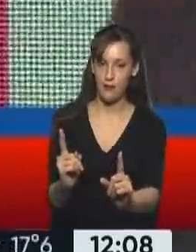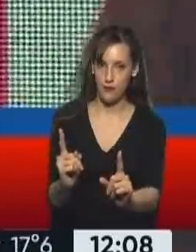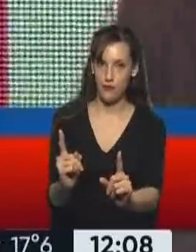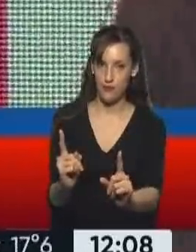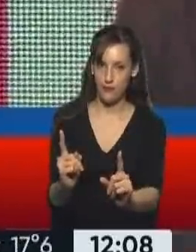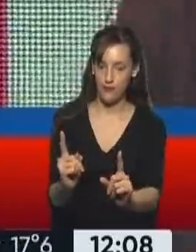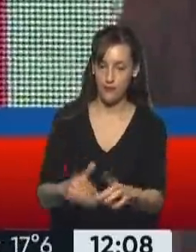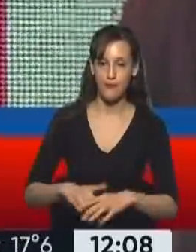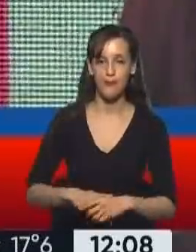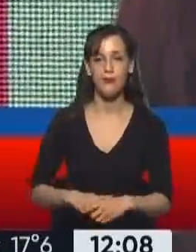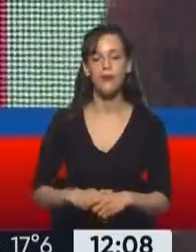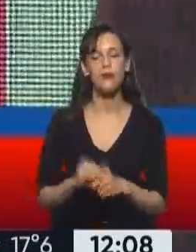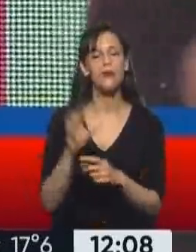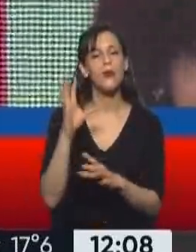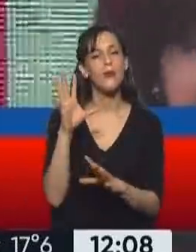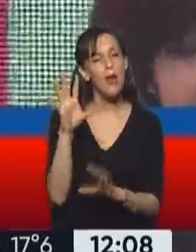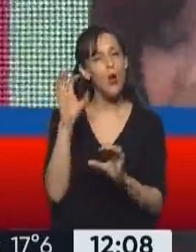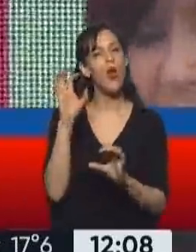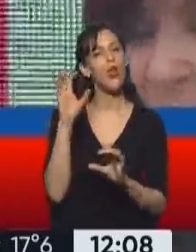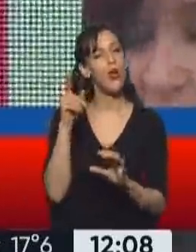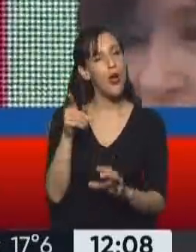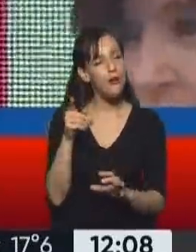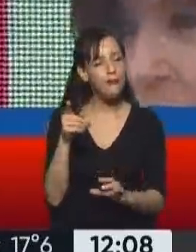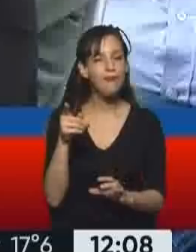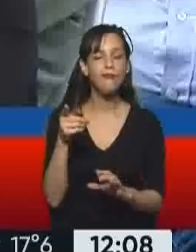Y recuerdo cuando comenzó